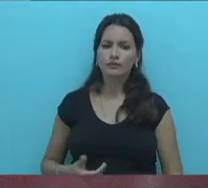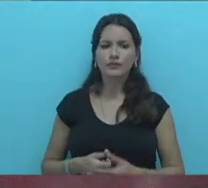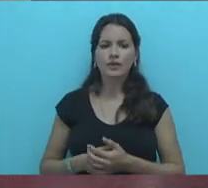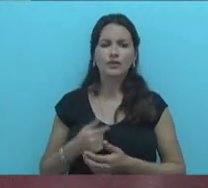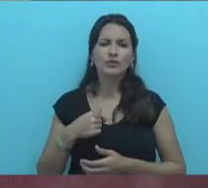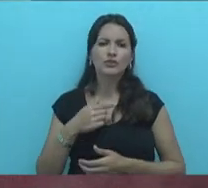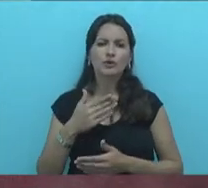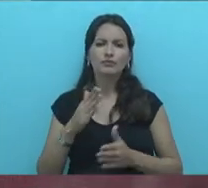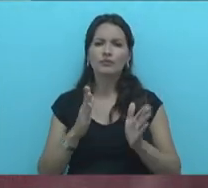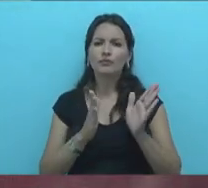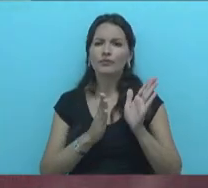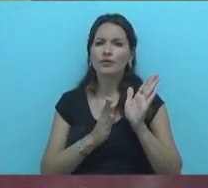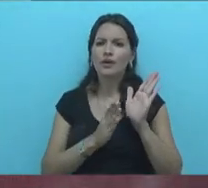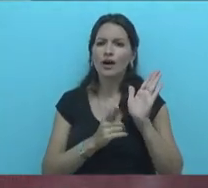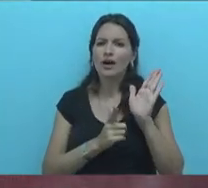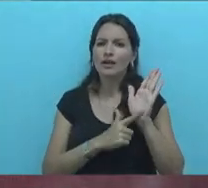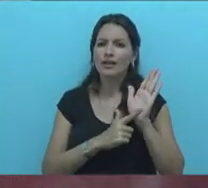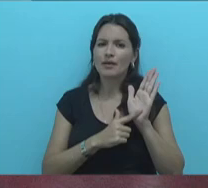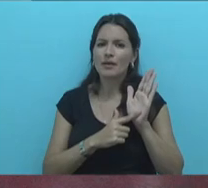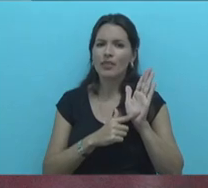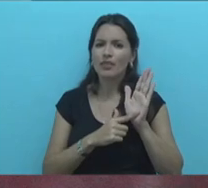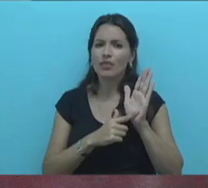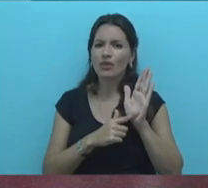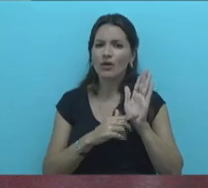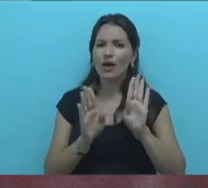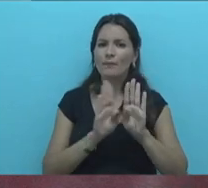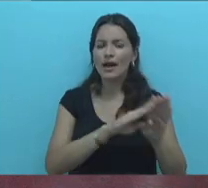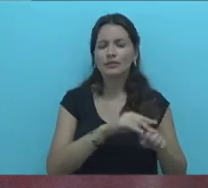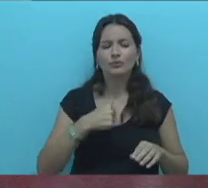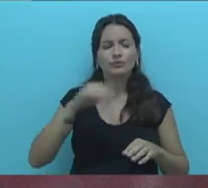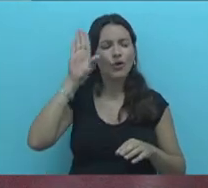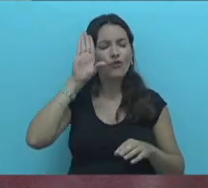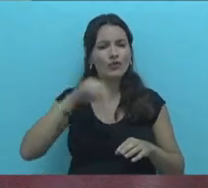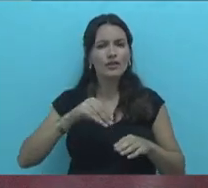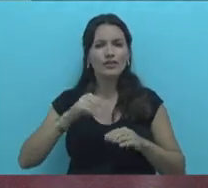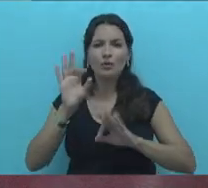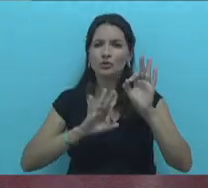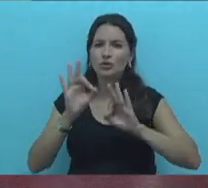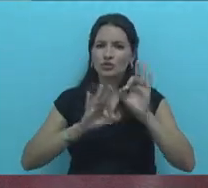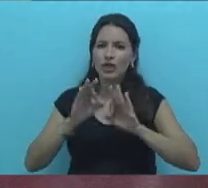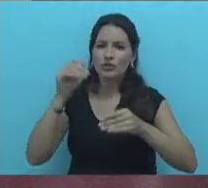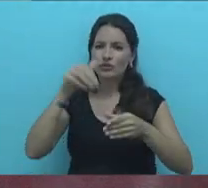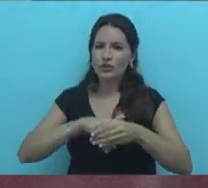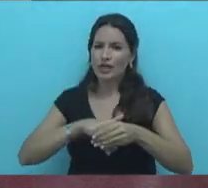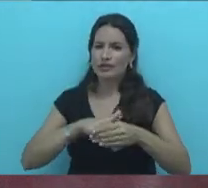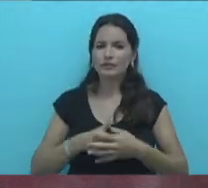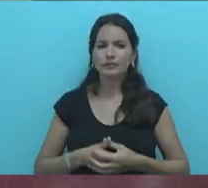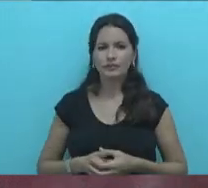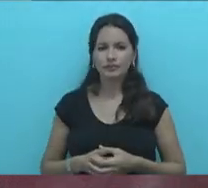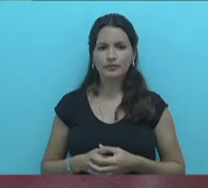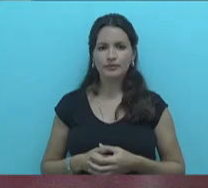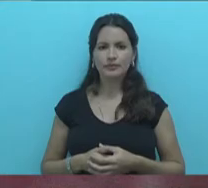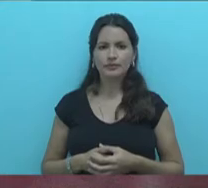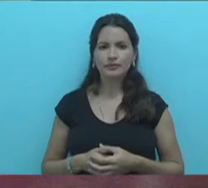reglamento porque hemos omitido someter a votación un proyecto acordado sobre tablas. Así que... A votación el apartamento